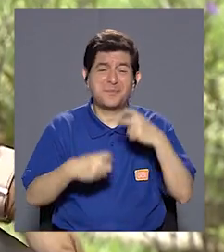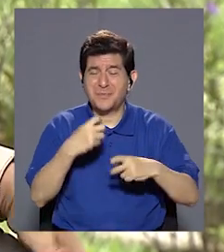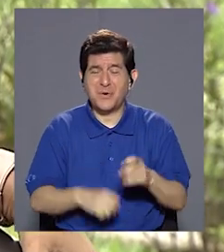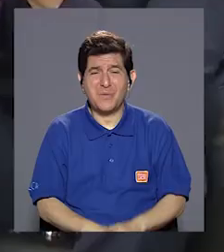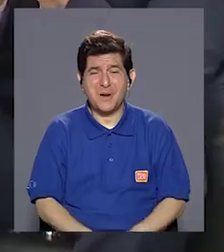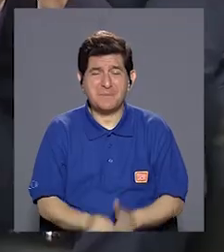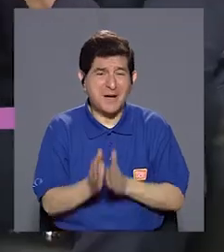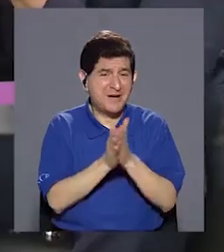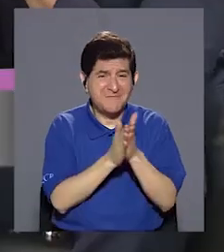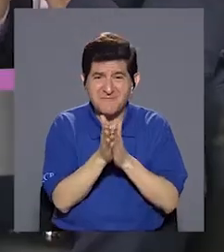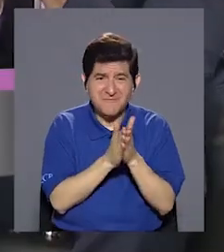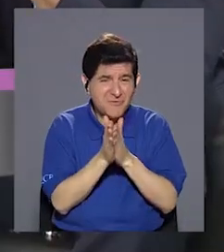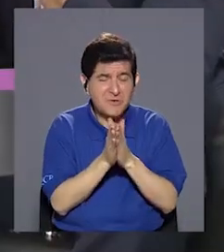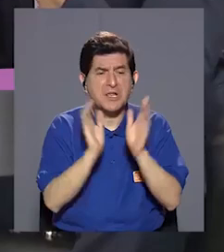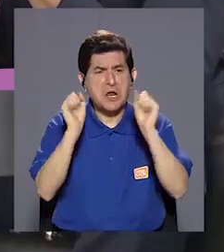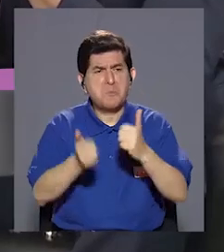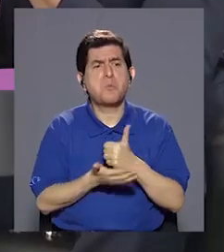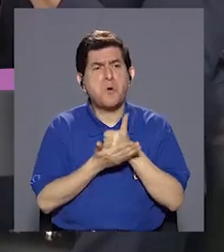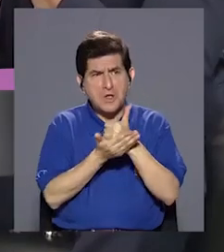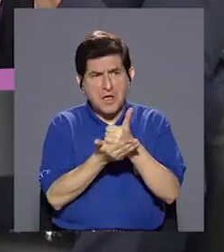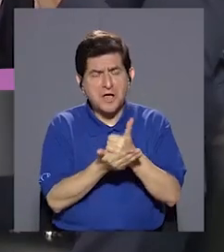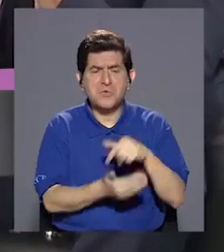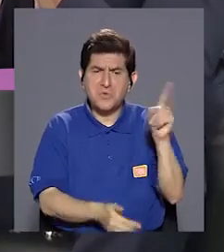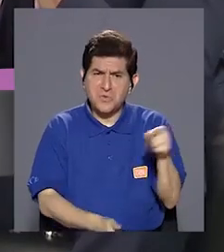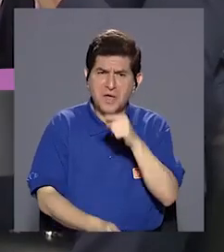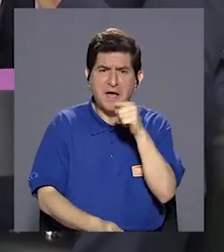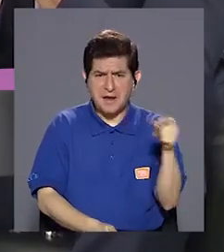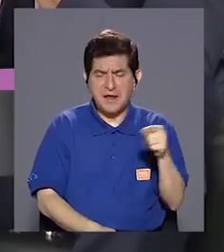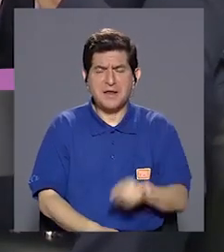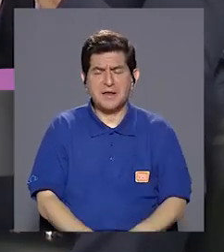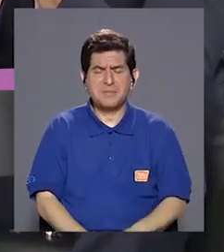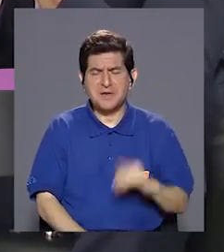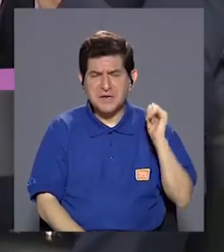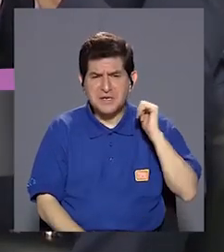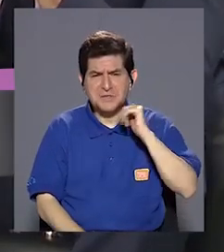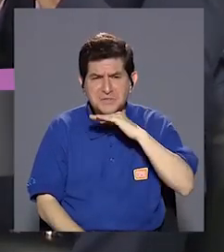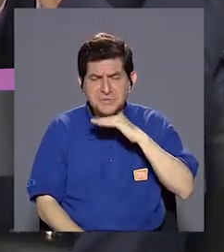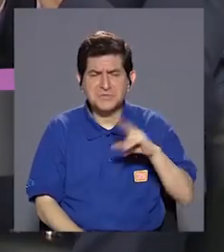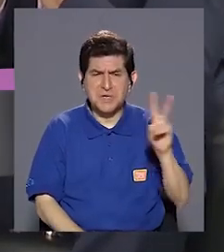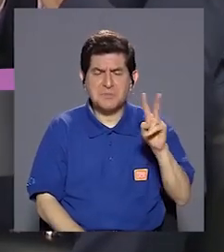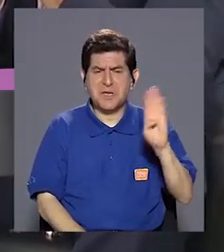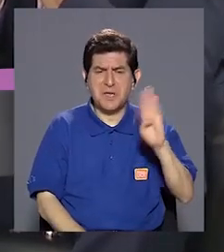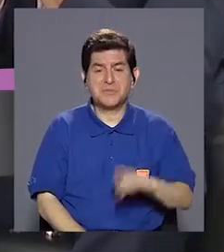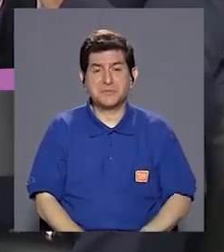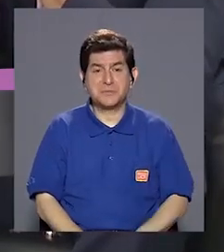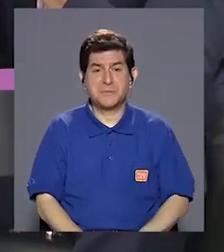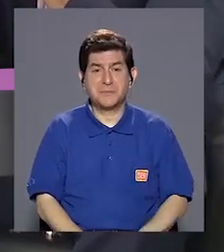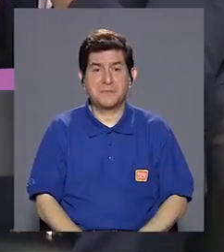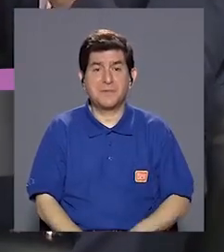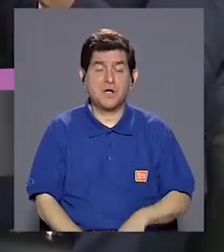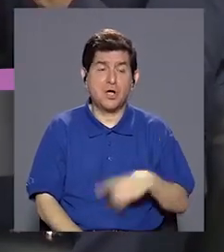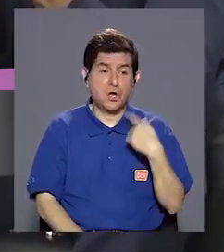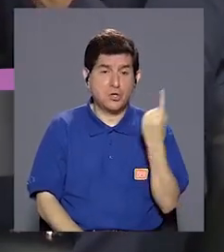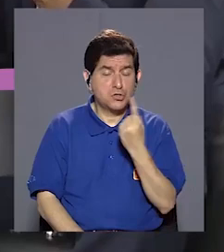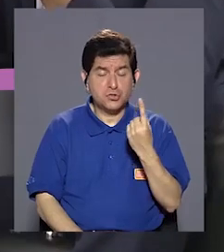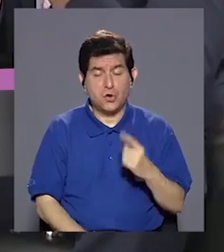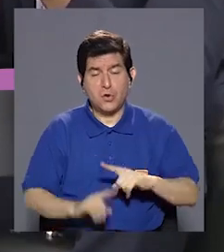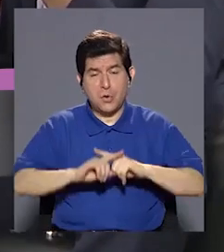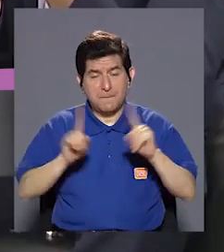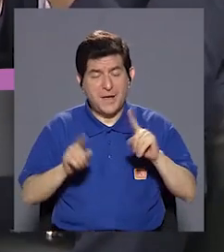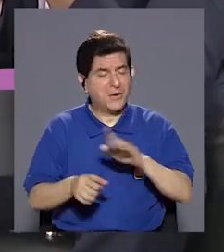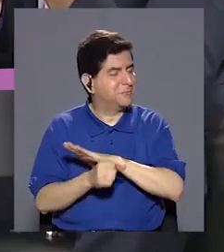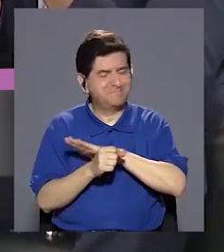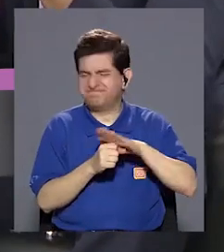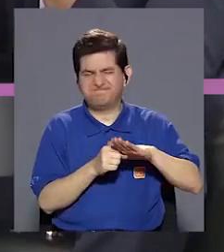es que frotarse las manos puede ayudar a eliminar las partículas de suciedad y los virus y bacterias. El solo frote, pero